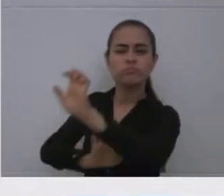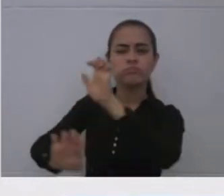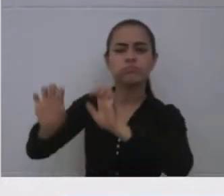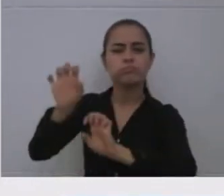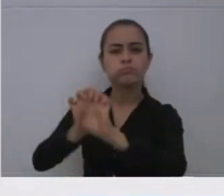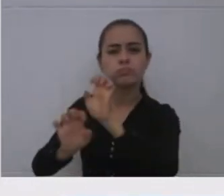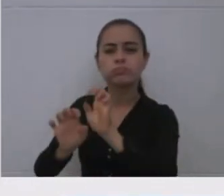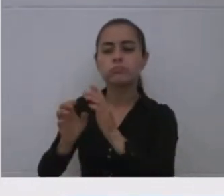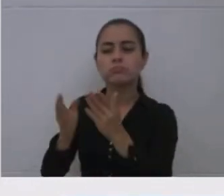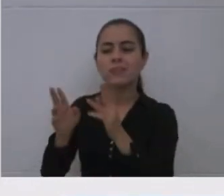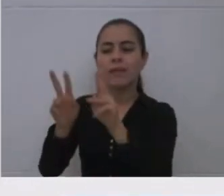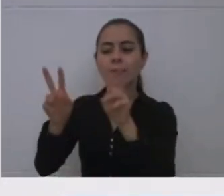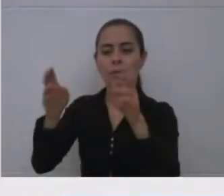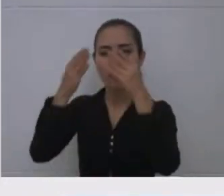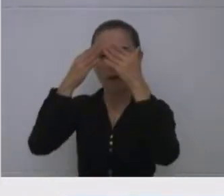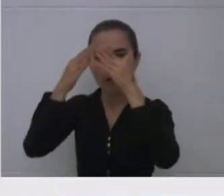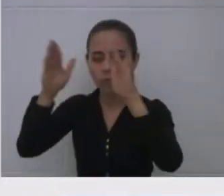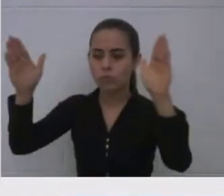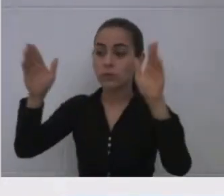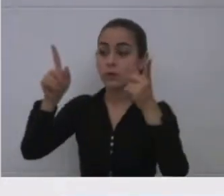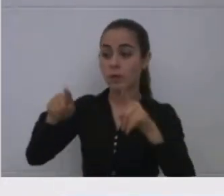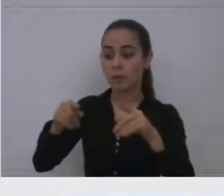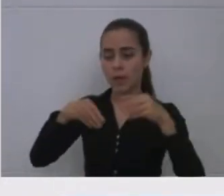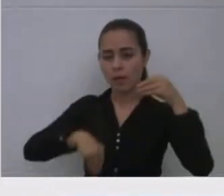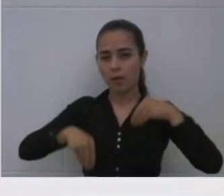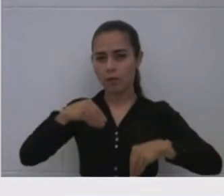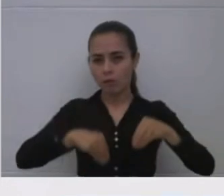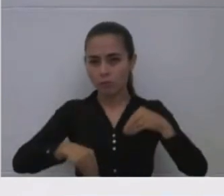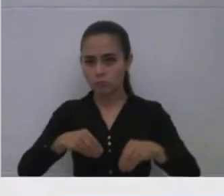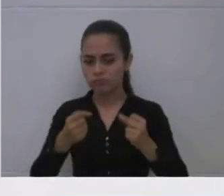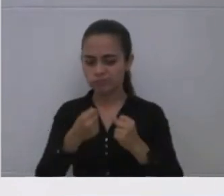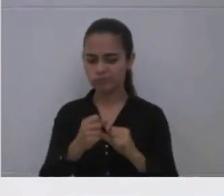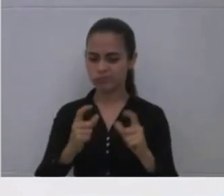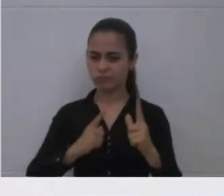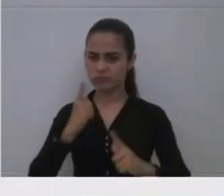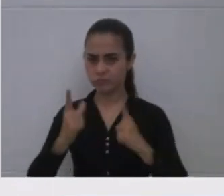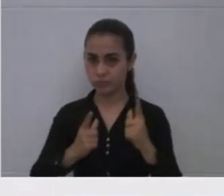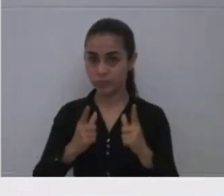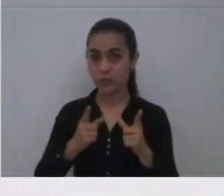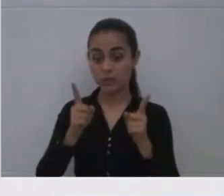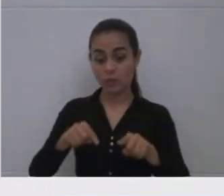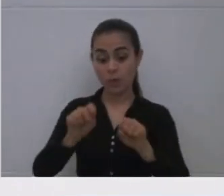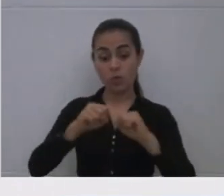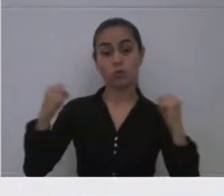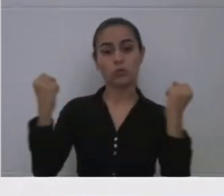la democracia y que va a luchar contra la corrupción y que va a hacer que el Consejo de Medellín sea